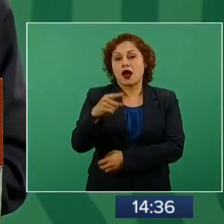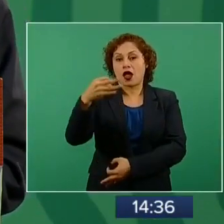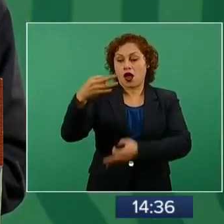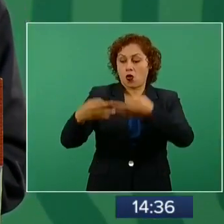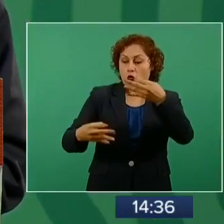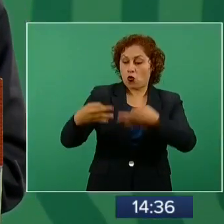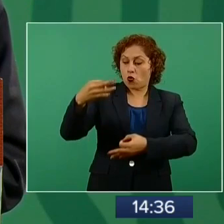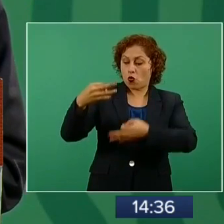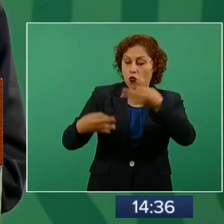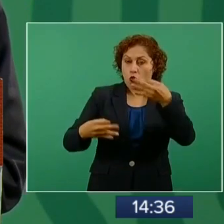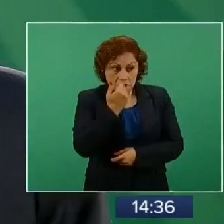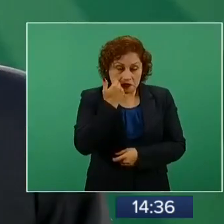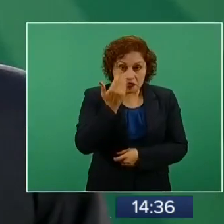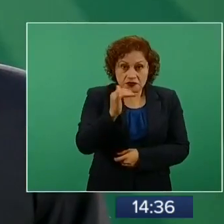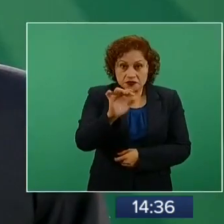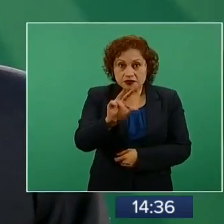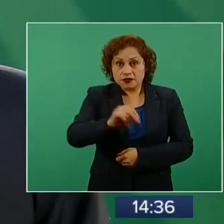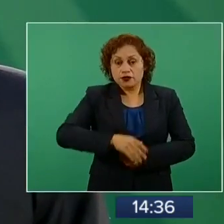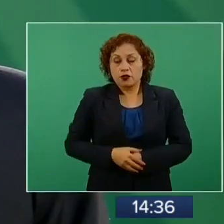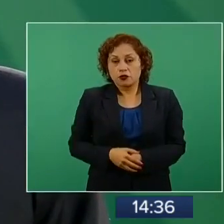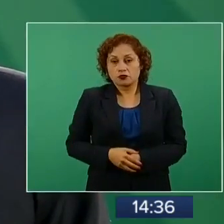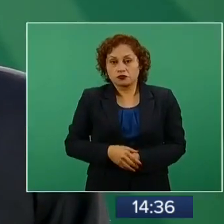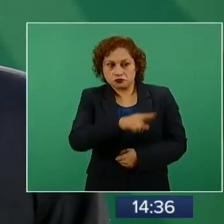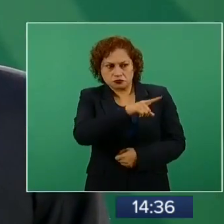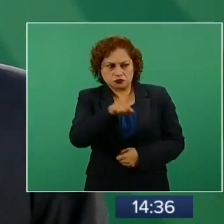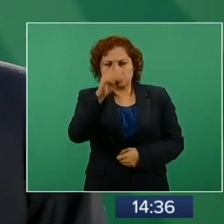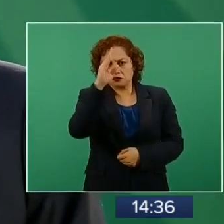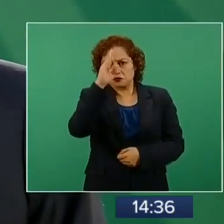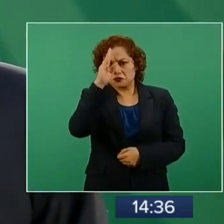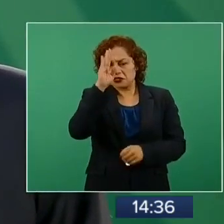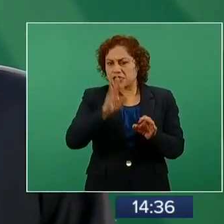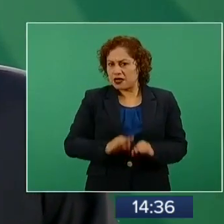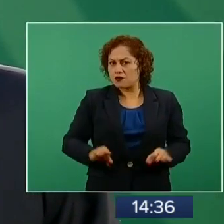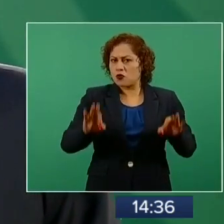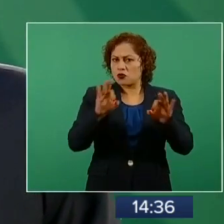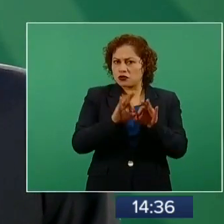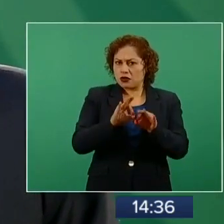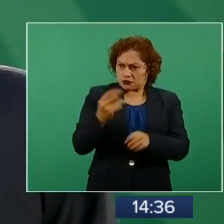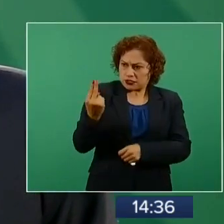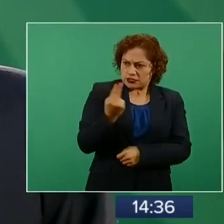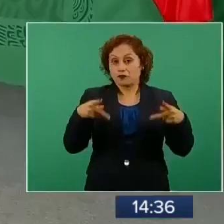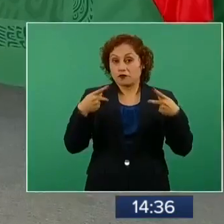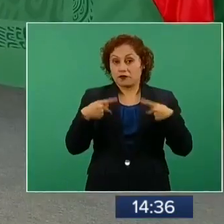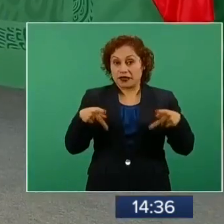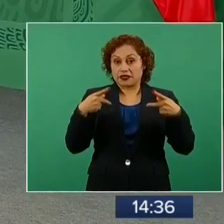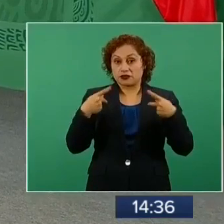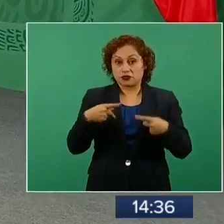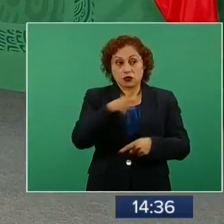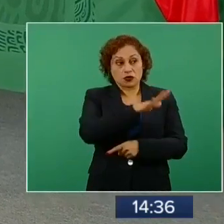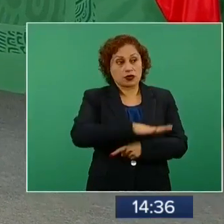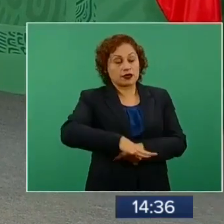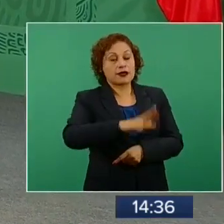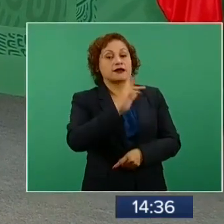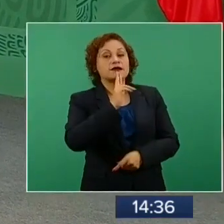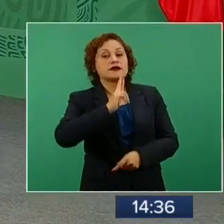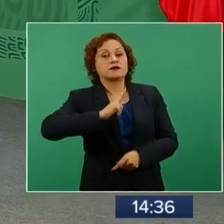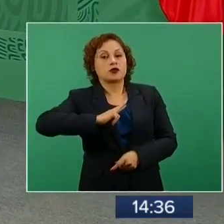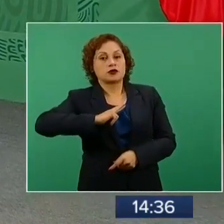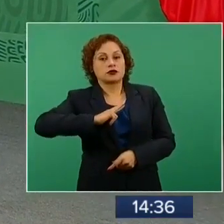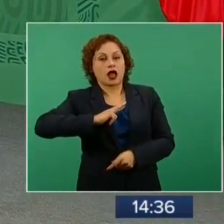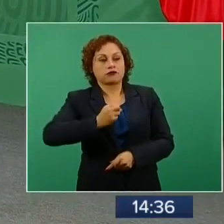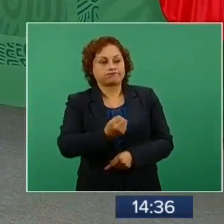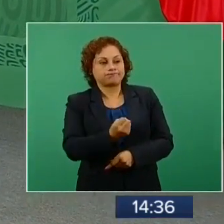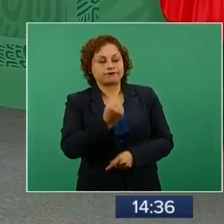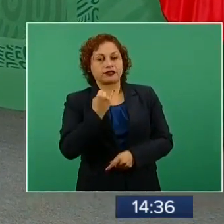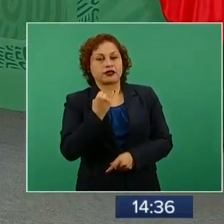antecedente penal, no deberían participar en las elecciones del 6 de junio. Sabemos quienes opinamos que si están siendo investigados, tampoco,